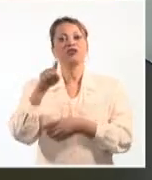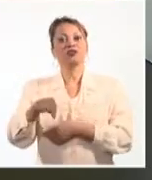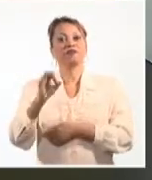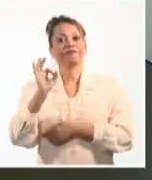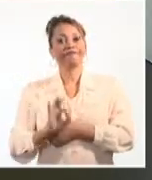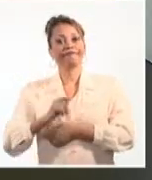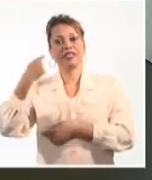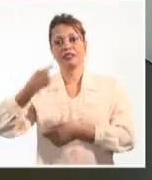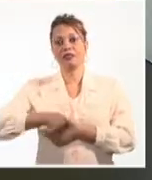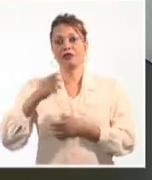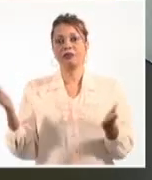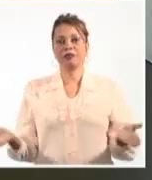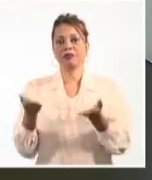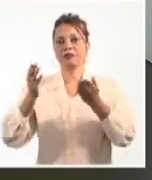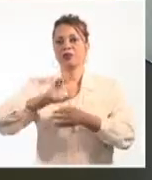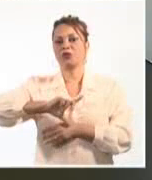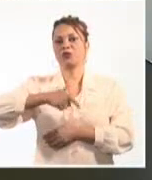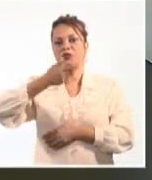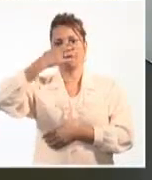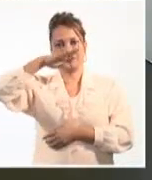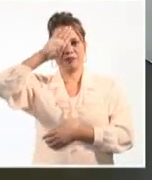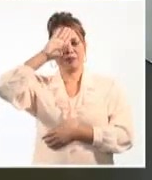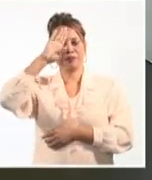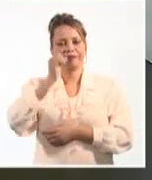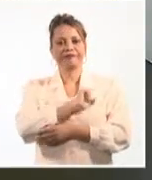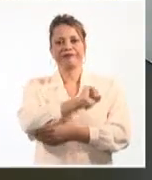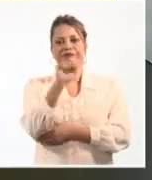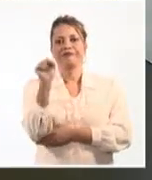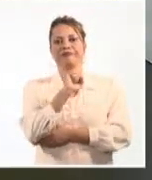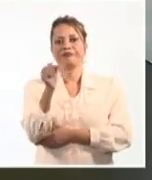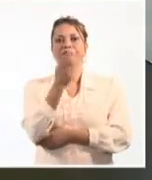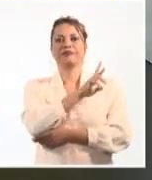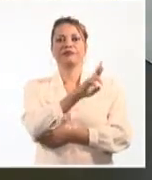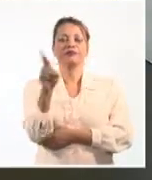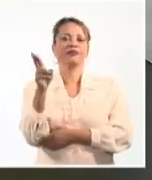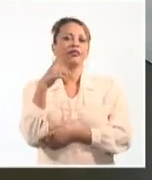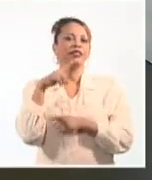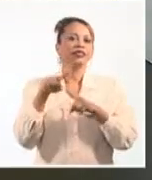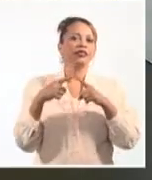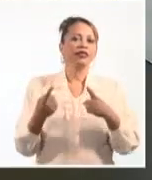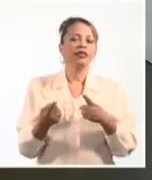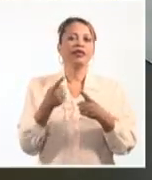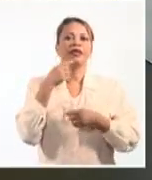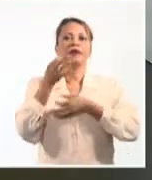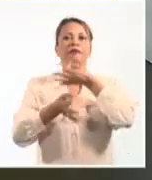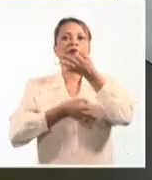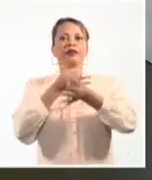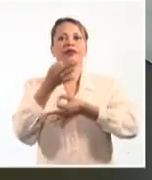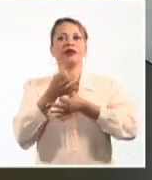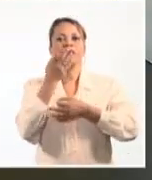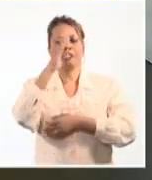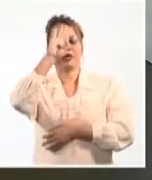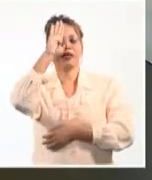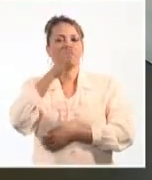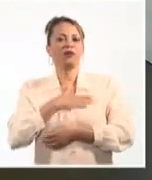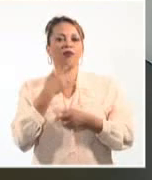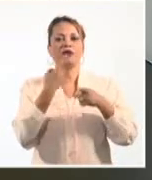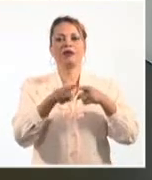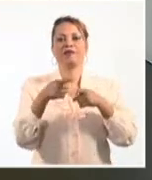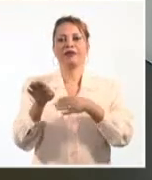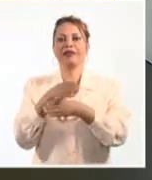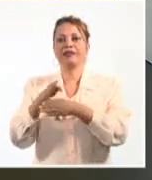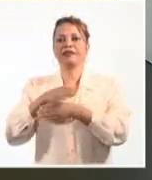el desarrollo cultural de la nación, una conquista de la revolución que se ha erigido en referente para nuestra región y otras partes del